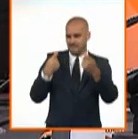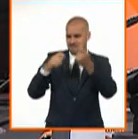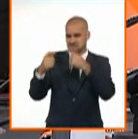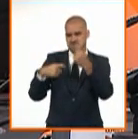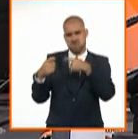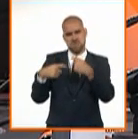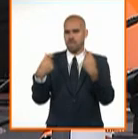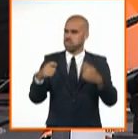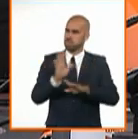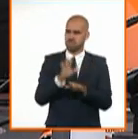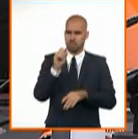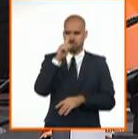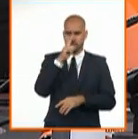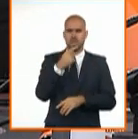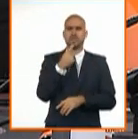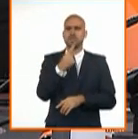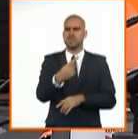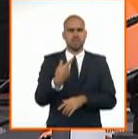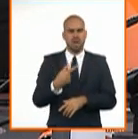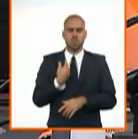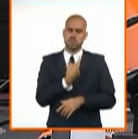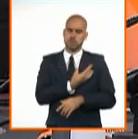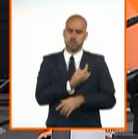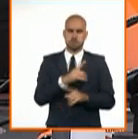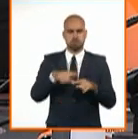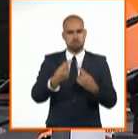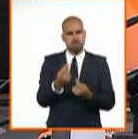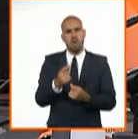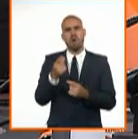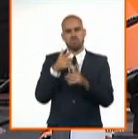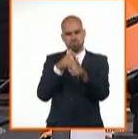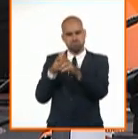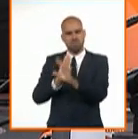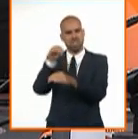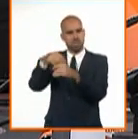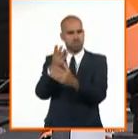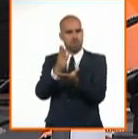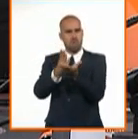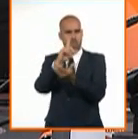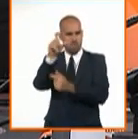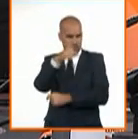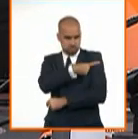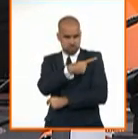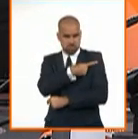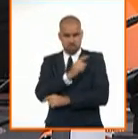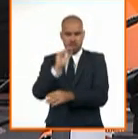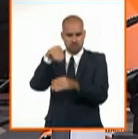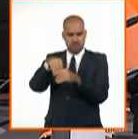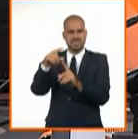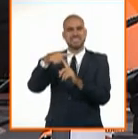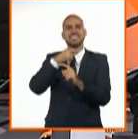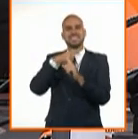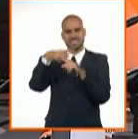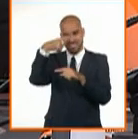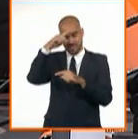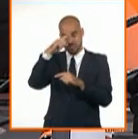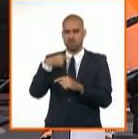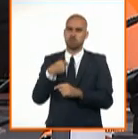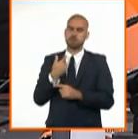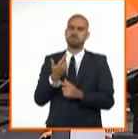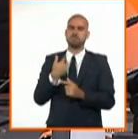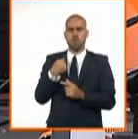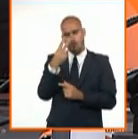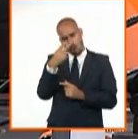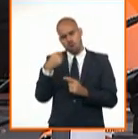el corazón entristecido por el tiroteo en la escuela primaria en texas tienen francisco y añadió rezo por los niños y los adultos asesinados y por sus familias